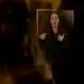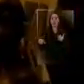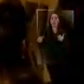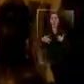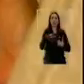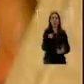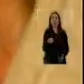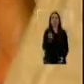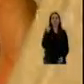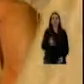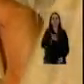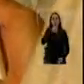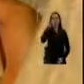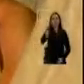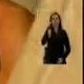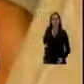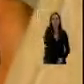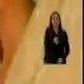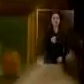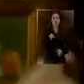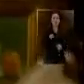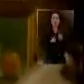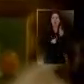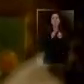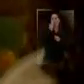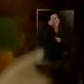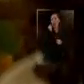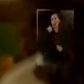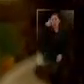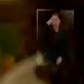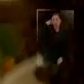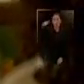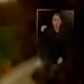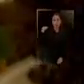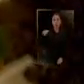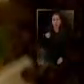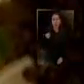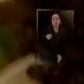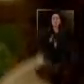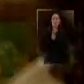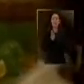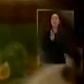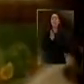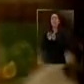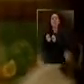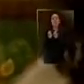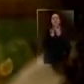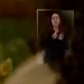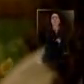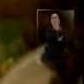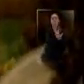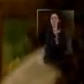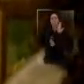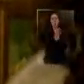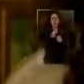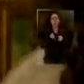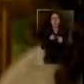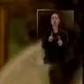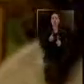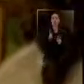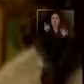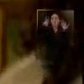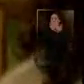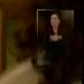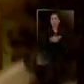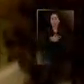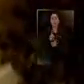para los hijos. Siempre les he dicho a los niños, si a mí algún día me da Alzheimer, qué sé yo, pónganme en una parte donde me cuiden y... Porque yo no me voy a